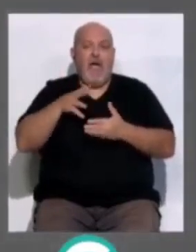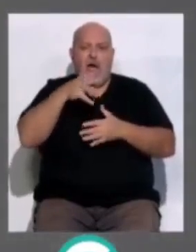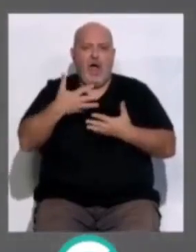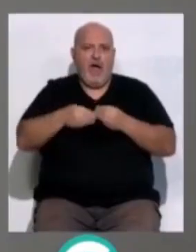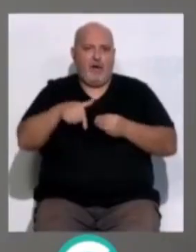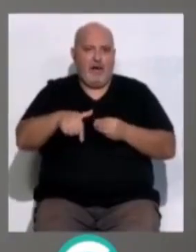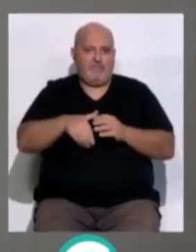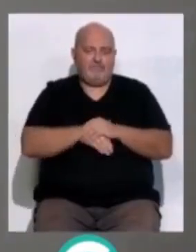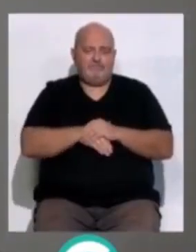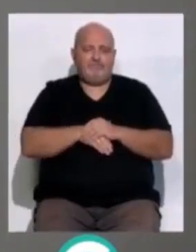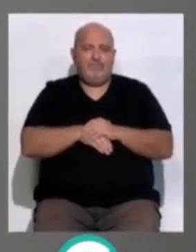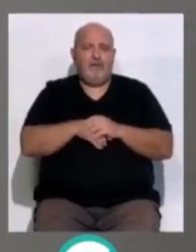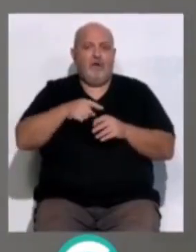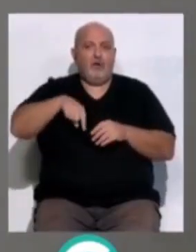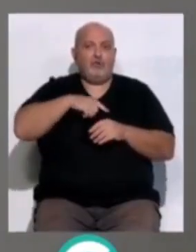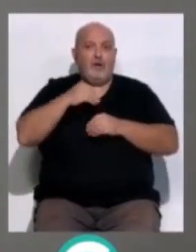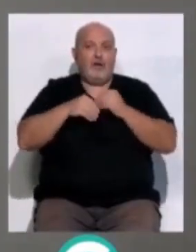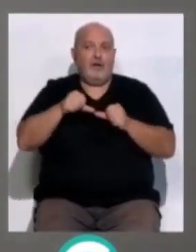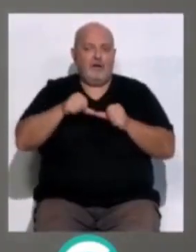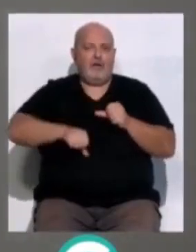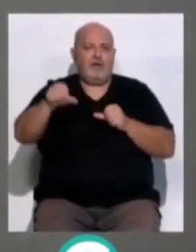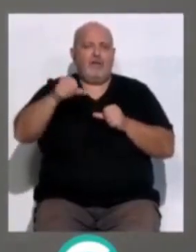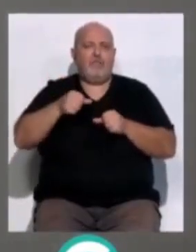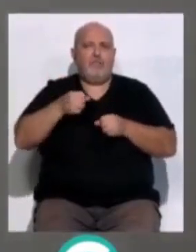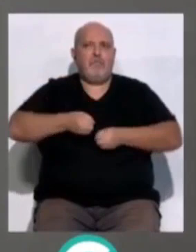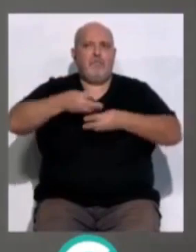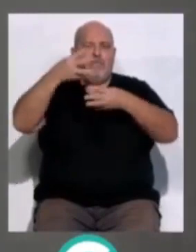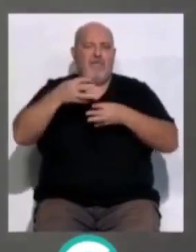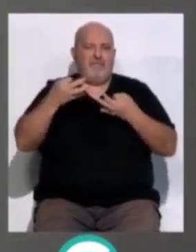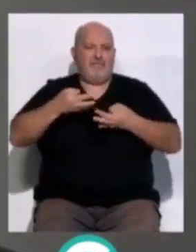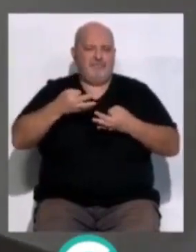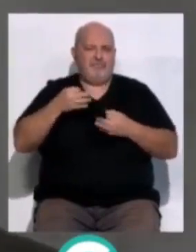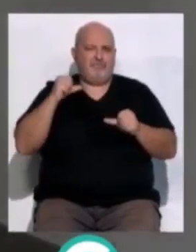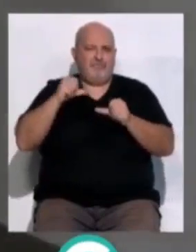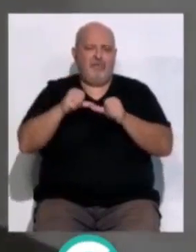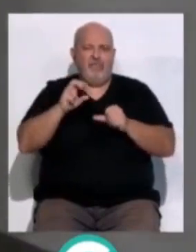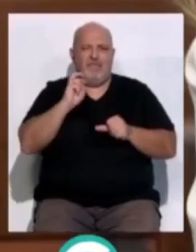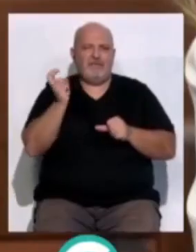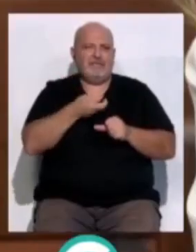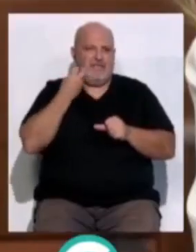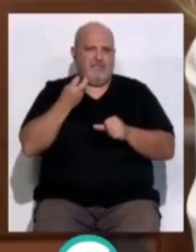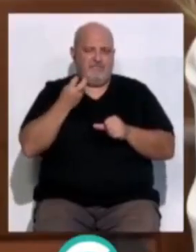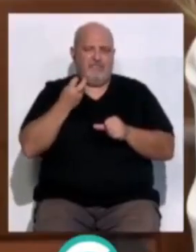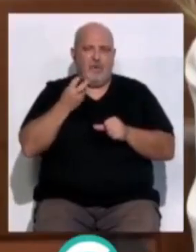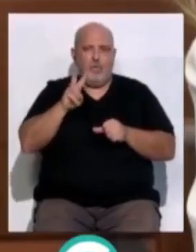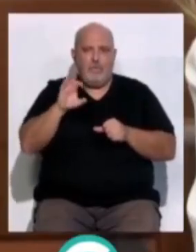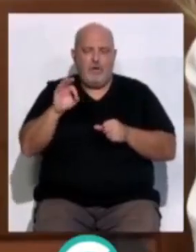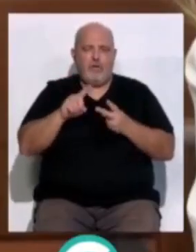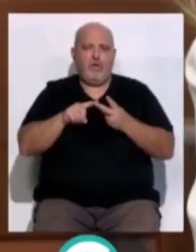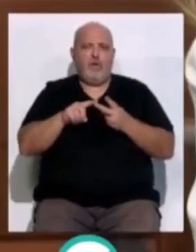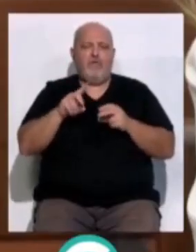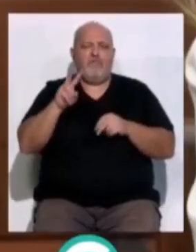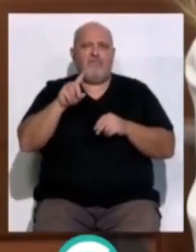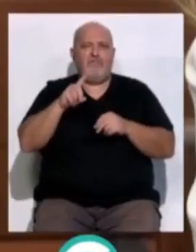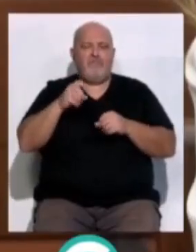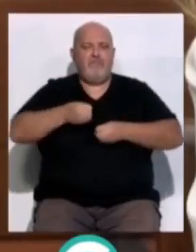ahora. Y efectivamente nosotros lo que vamos a hacer es que haya también vivienda, haya una diversidad de vivienda. Vivienda en VPO, vivienda social,